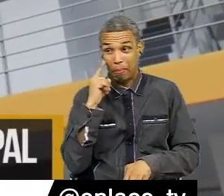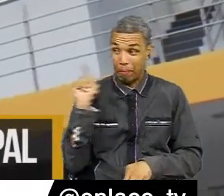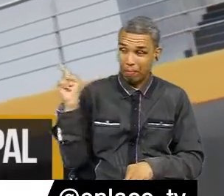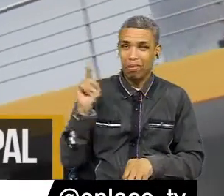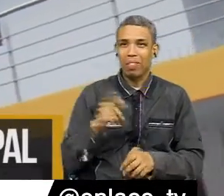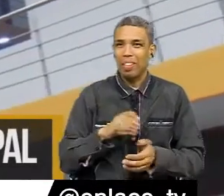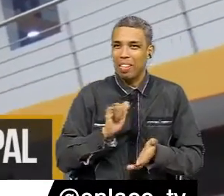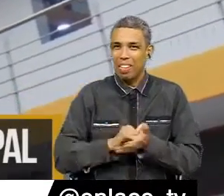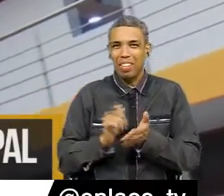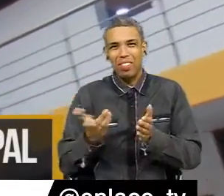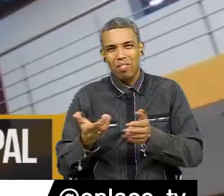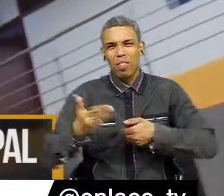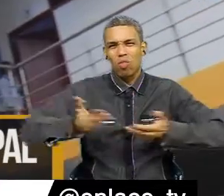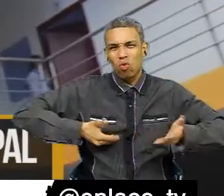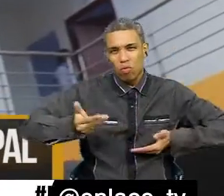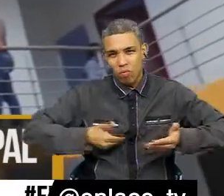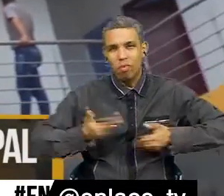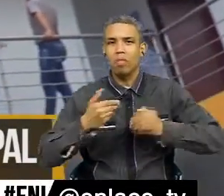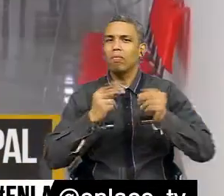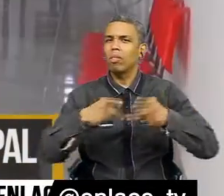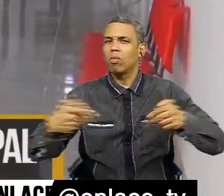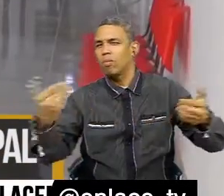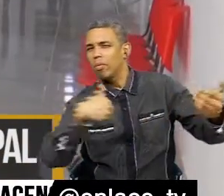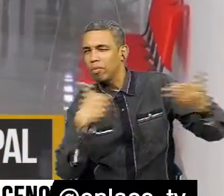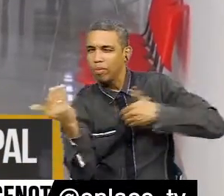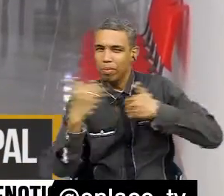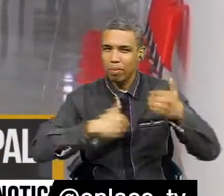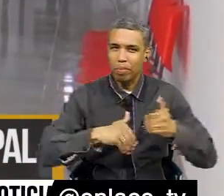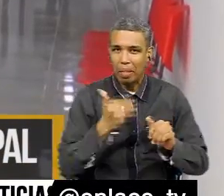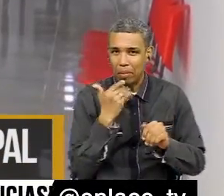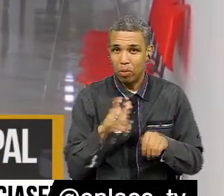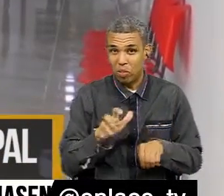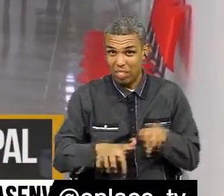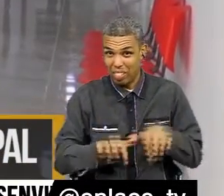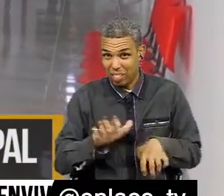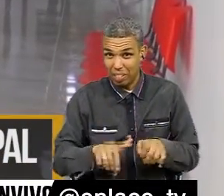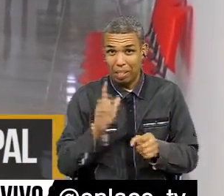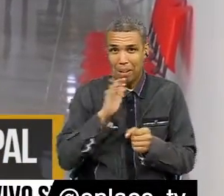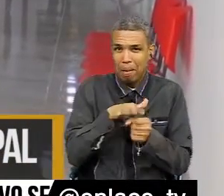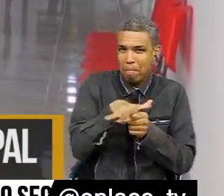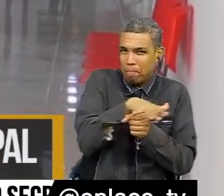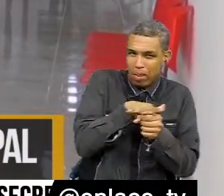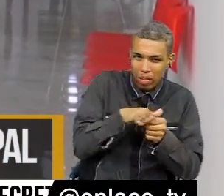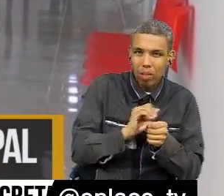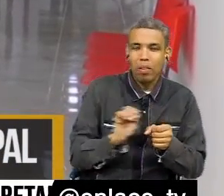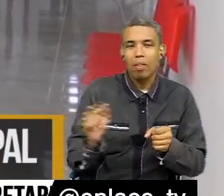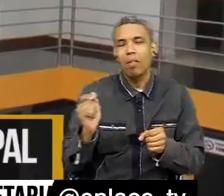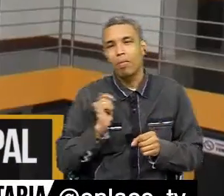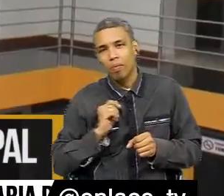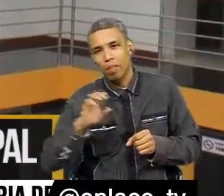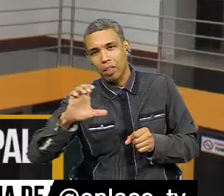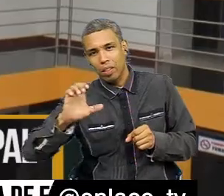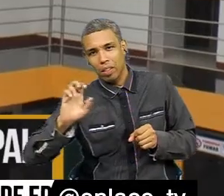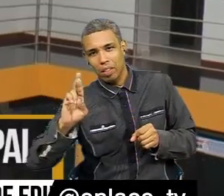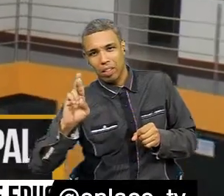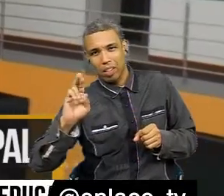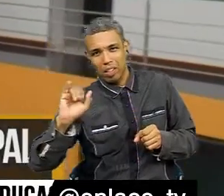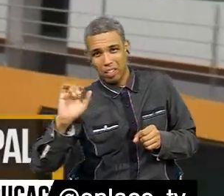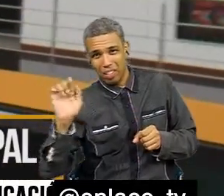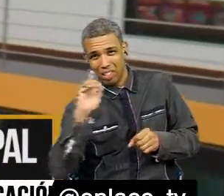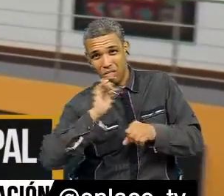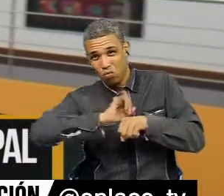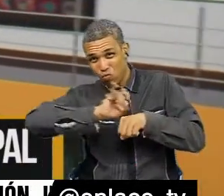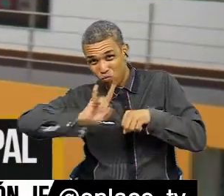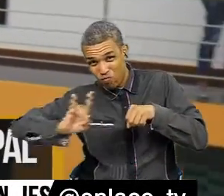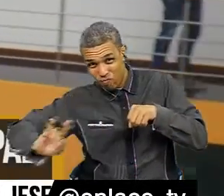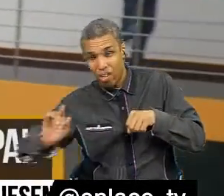a la comunidad y que ofrecen dependencias del gobierno como la Secretaría de Medio Ambiente, la Unidad Municipal de Asistencia Técnica Agropecuaria UMATA, la